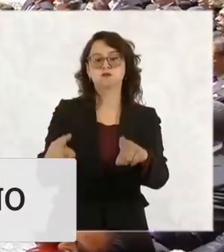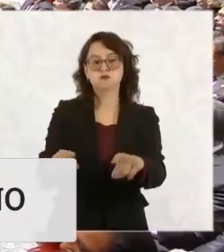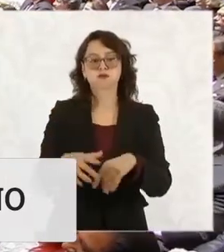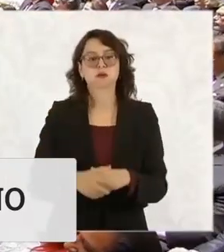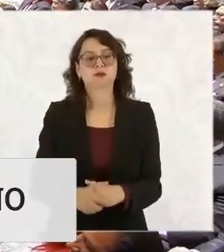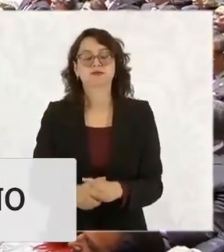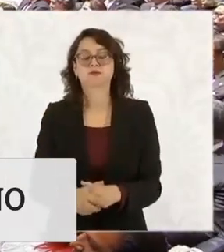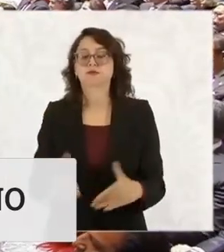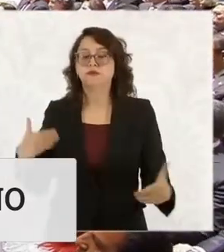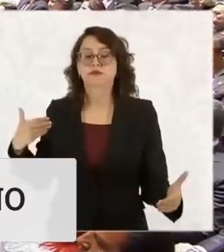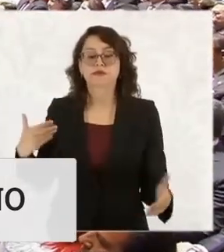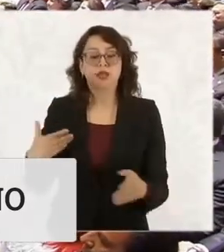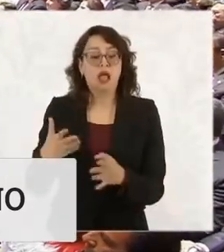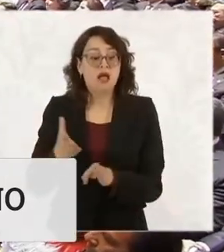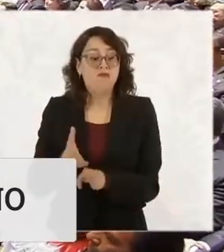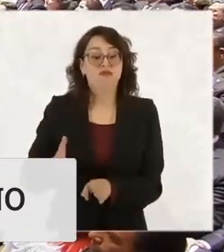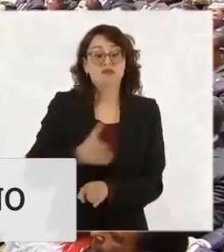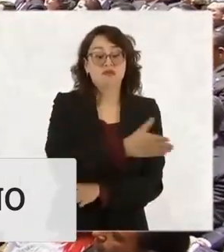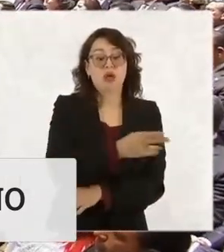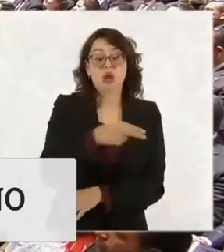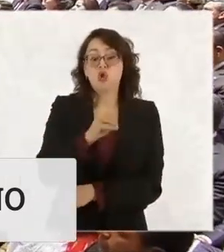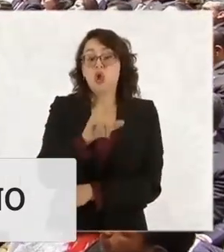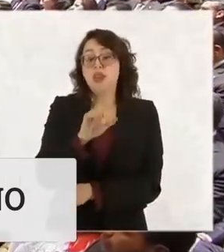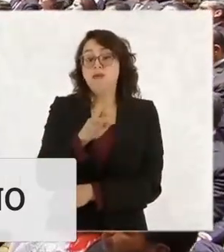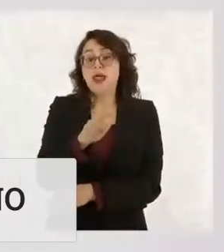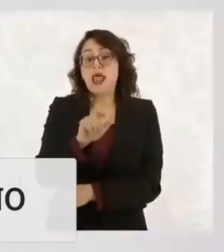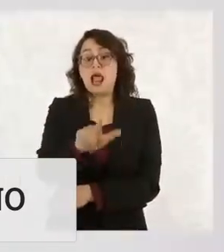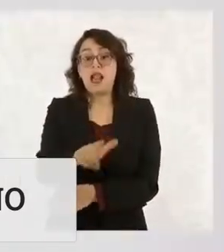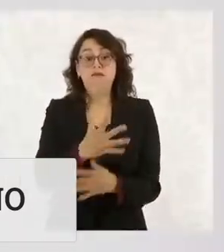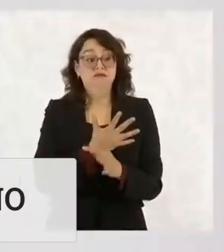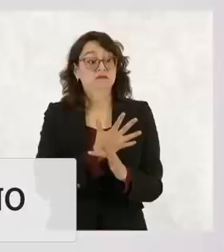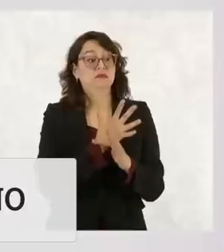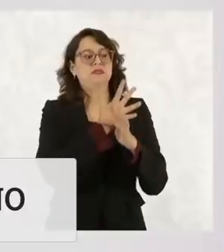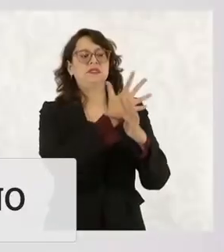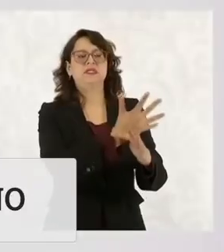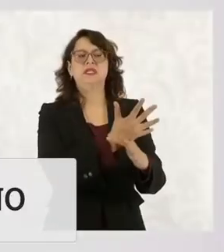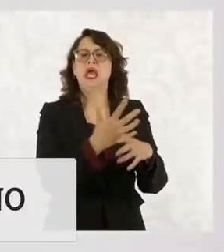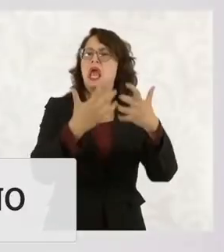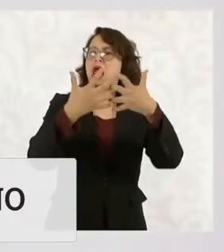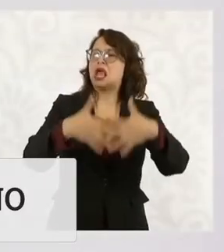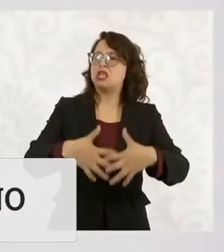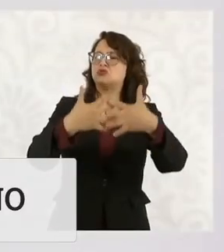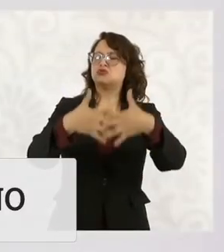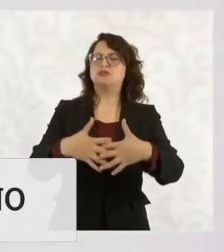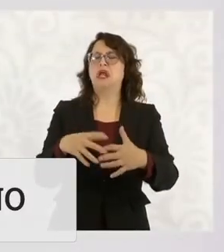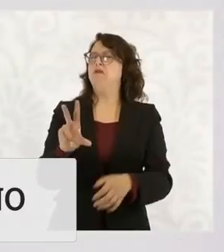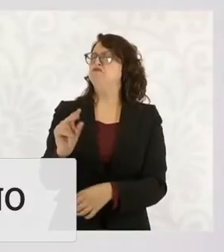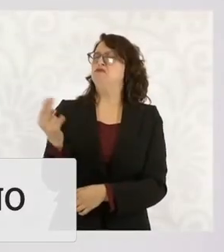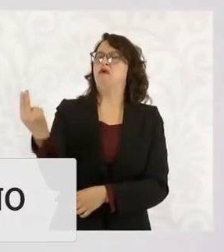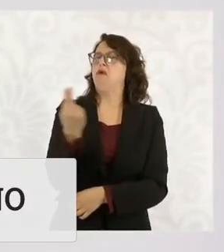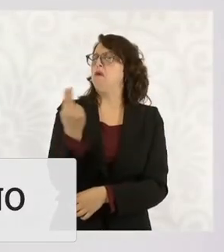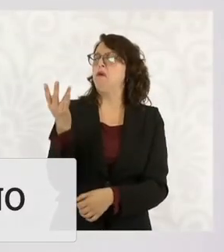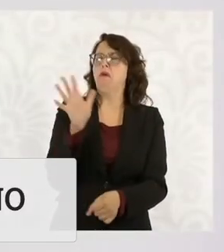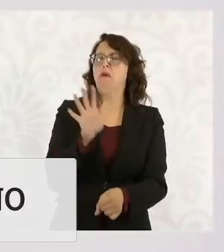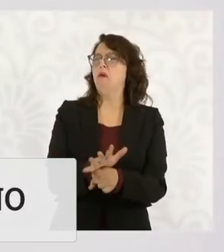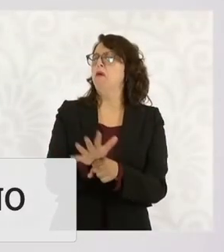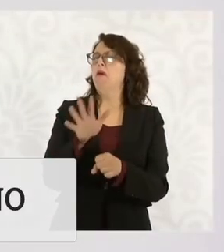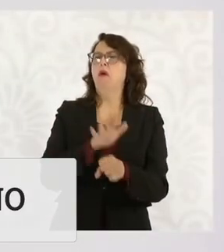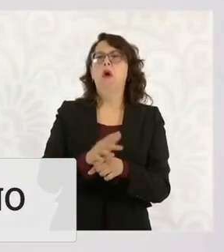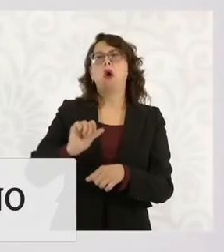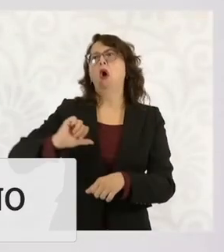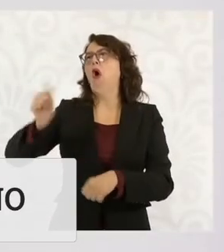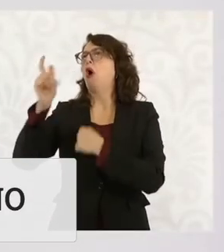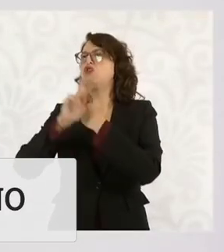el periodo neoliberal se llegó a afirmar que la mejor política industrial era la que no existía y con ello se